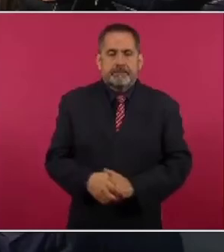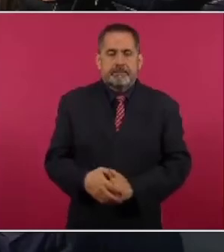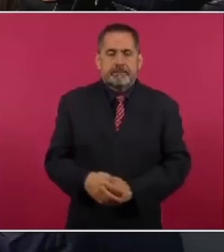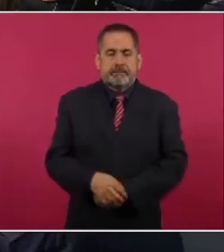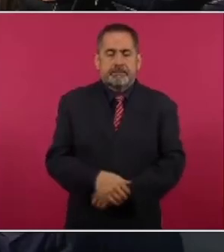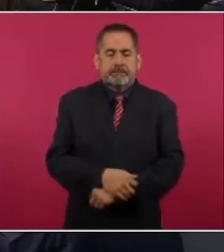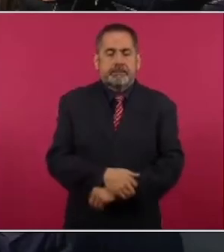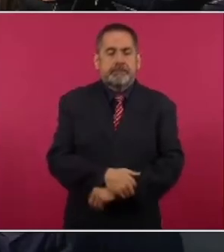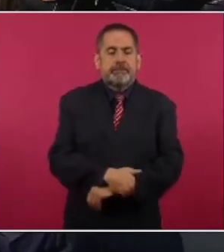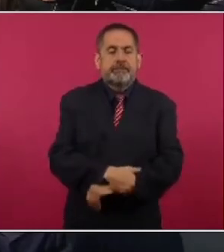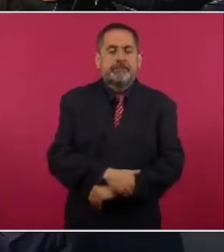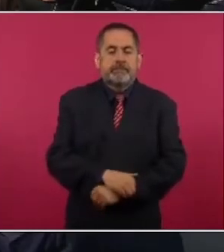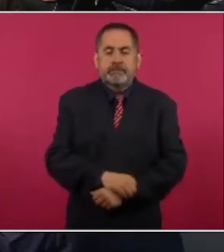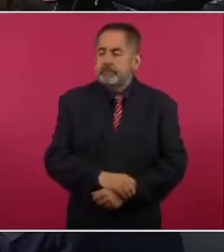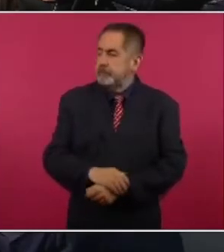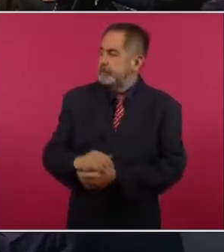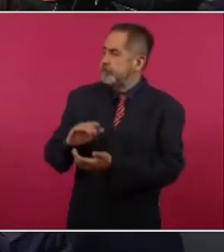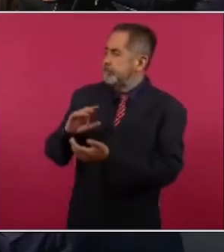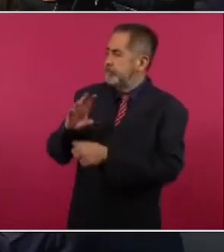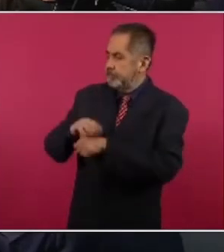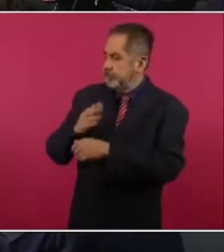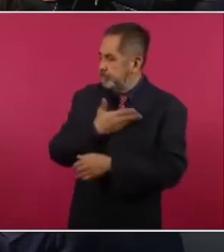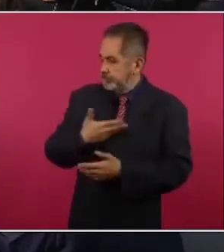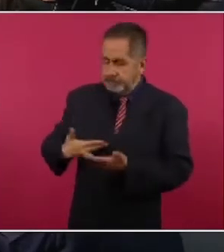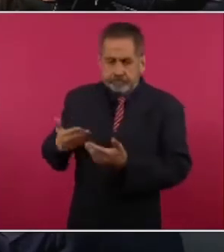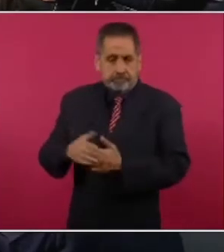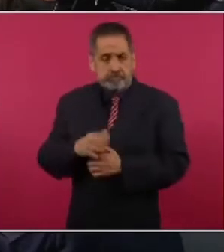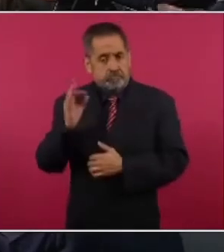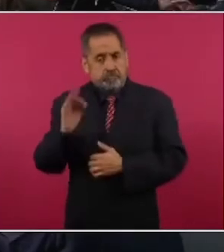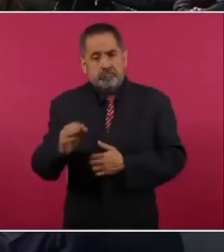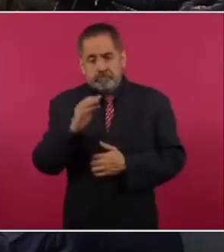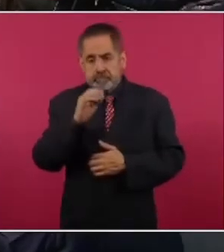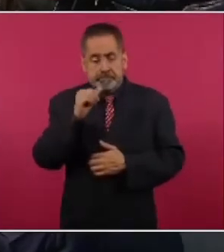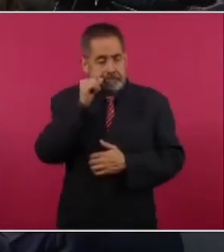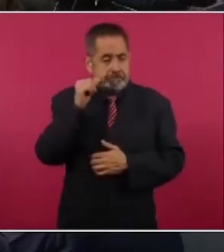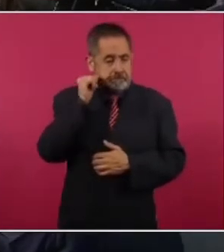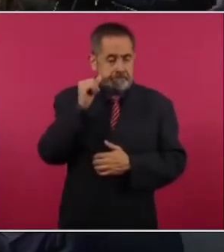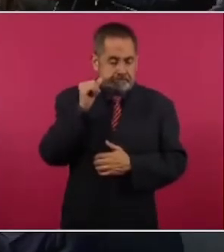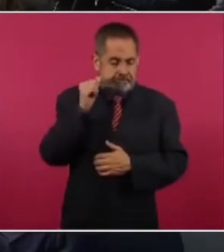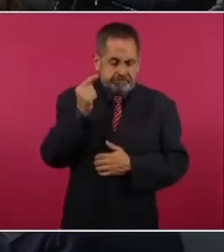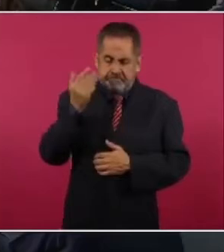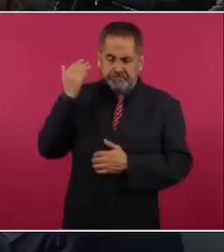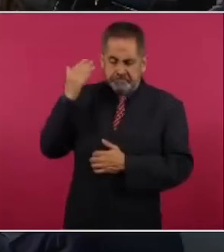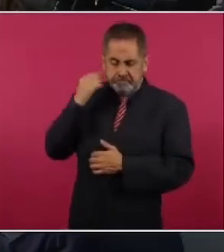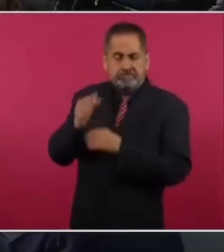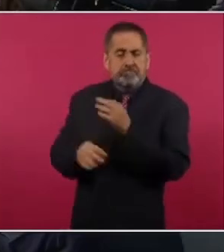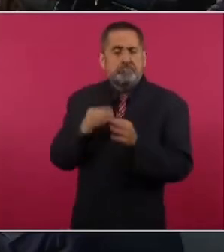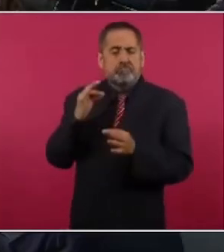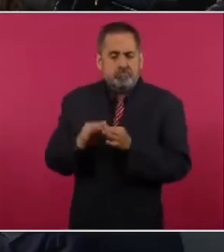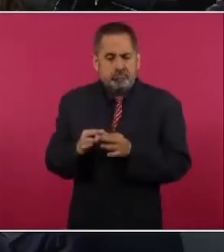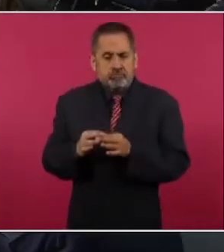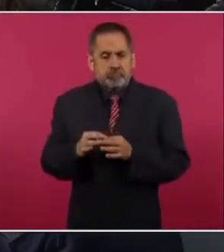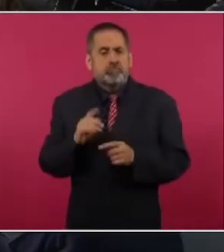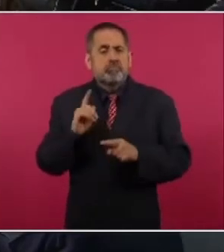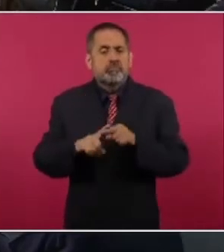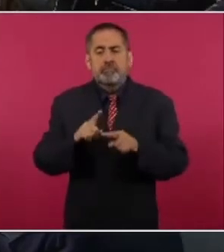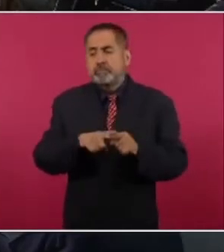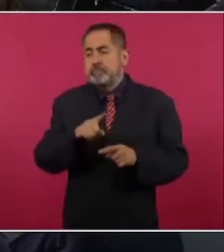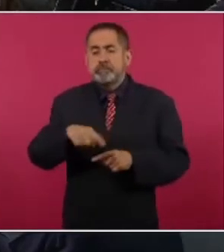Con su permiso, señor presidente. Efectivamente, se dio el cumplimiento a lo que